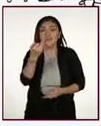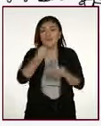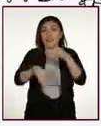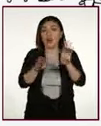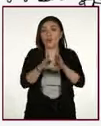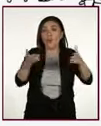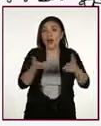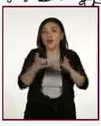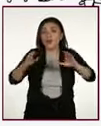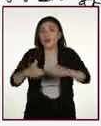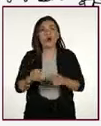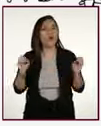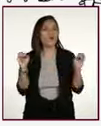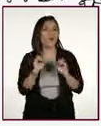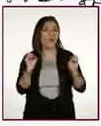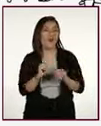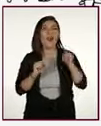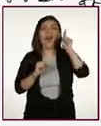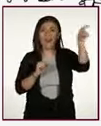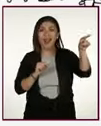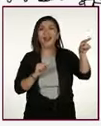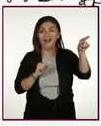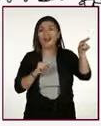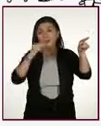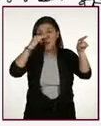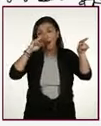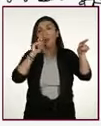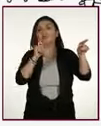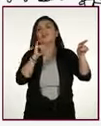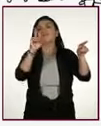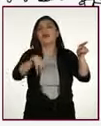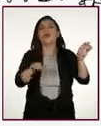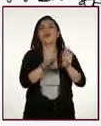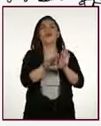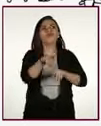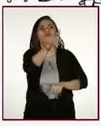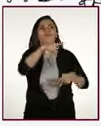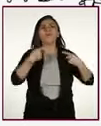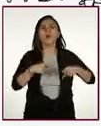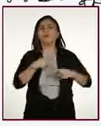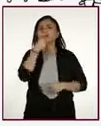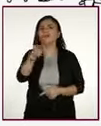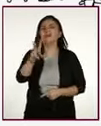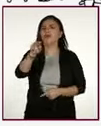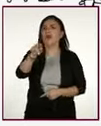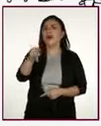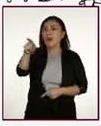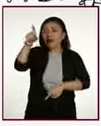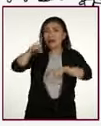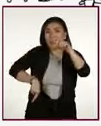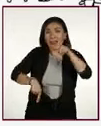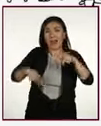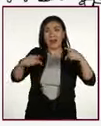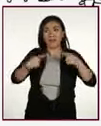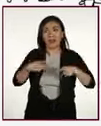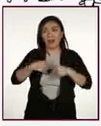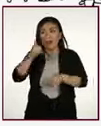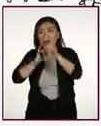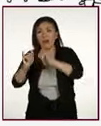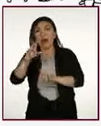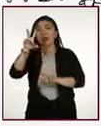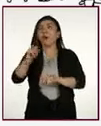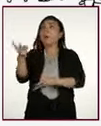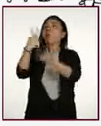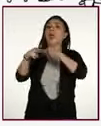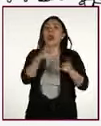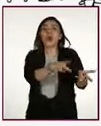comunidad, ¿no? Y en Mexicali fue lo que nos dijeron, ¿no? Las señoras nos dijeron, no nos quiten a los marihuanitos porque llegan los rateros. No esperaríamos esa respuesta.